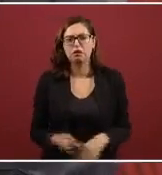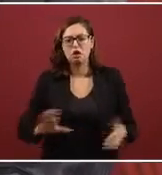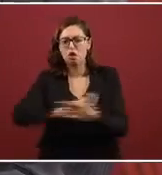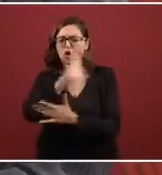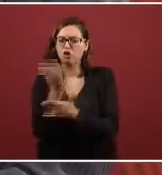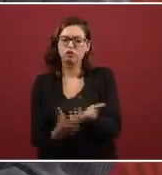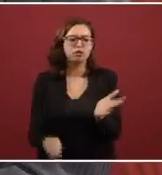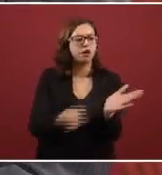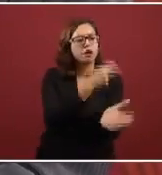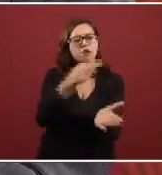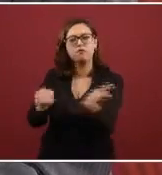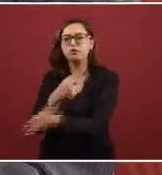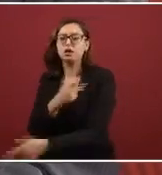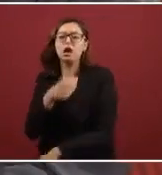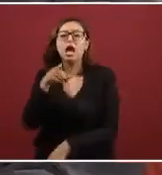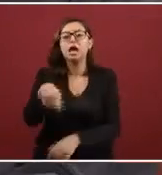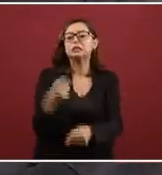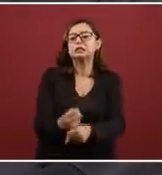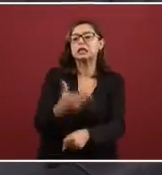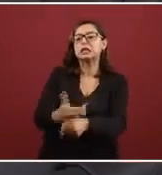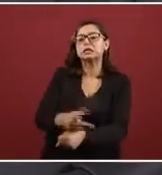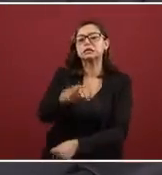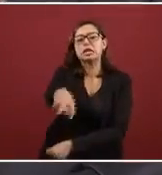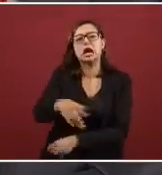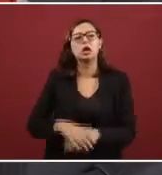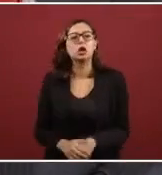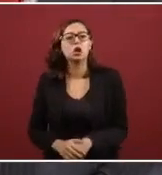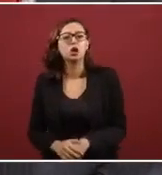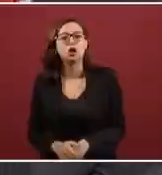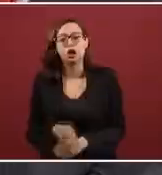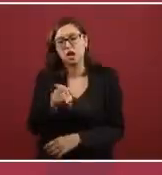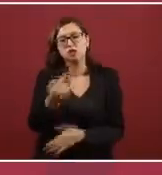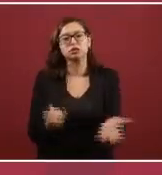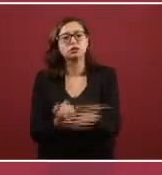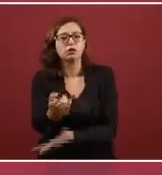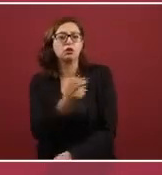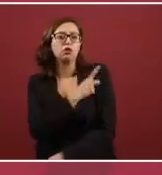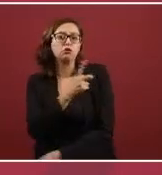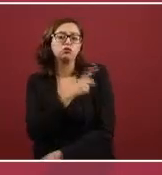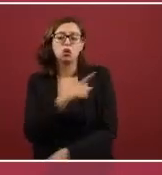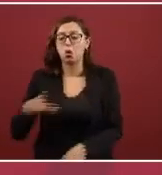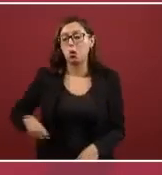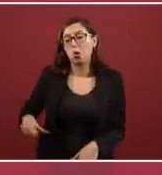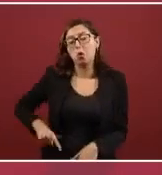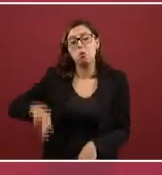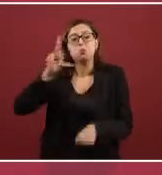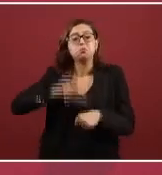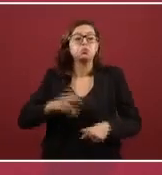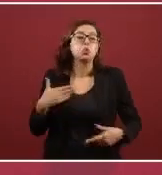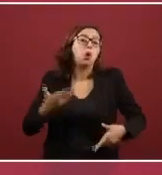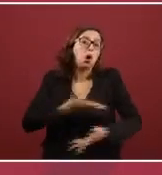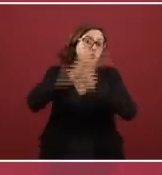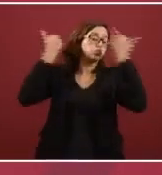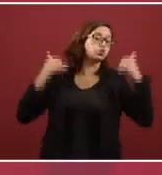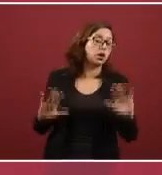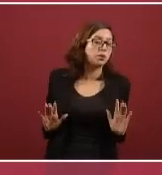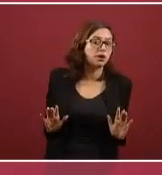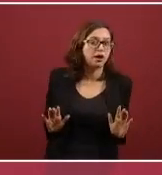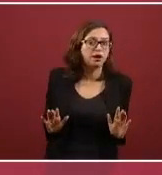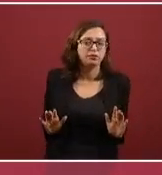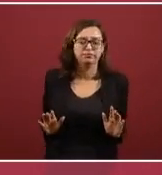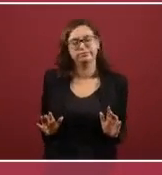contrato del secretario de Obras Públicas, sin que el gobernador